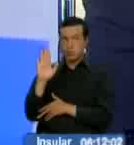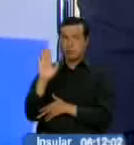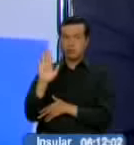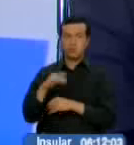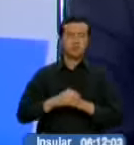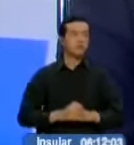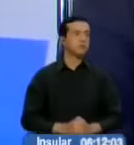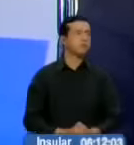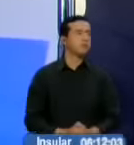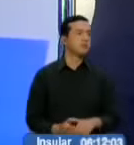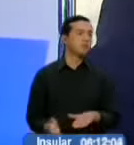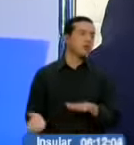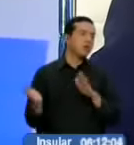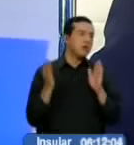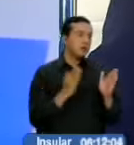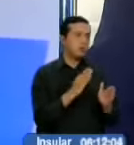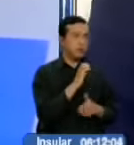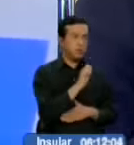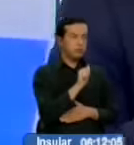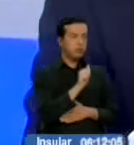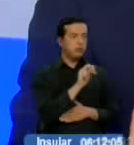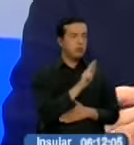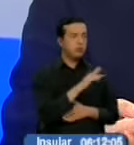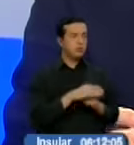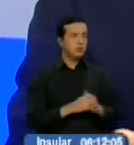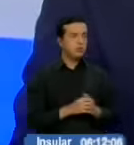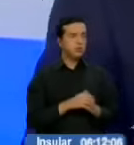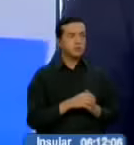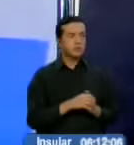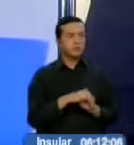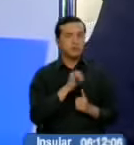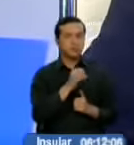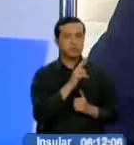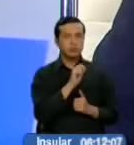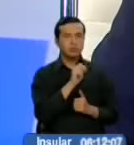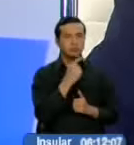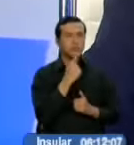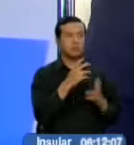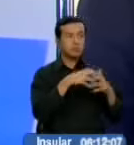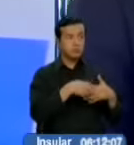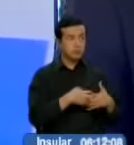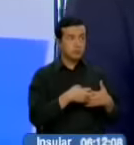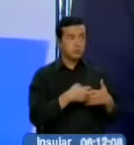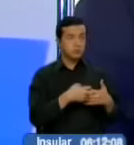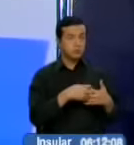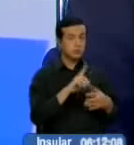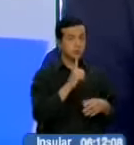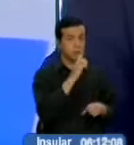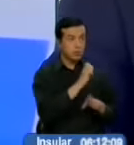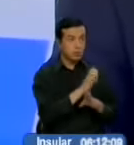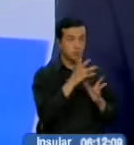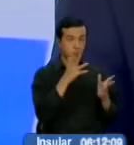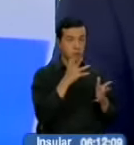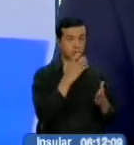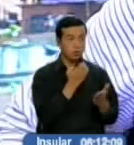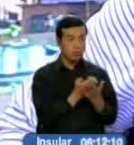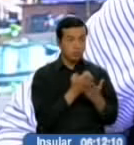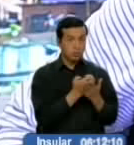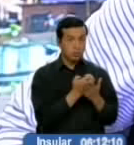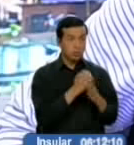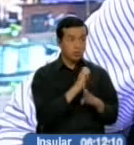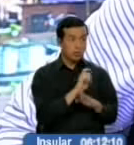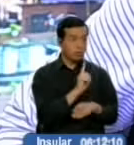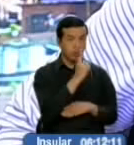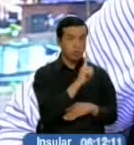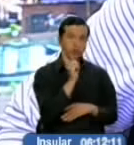Carlos. Voy de nuevo donde César Montúfar. Juan Carlos Aldaz dice la crisis no es local, no es solo ecuatoriana. Esto